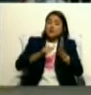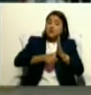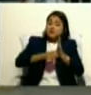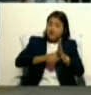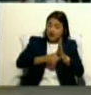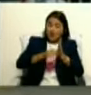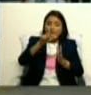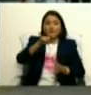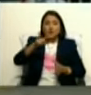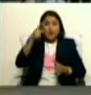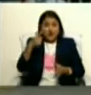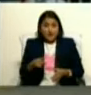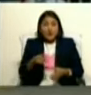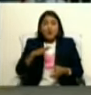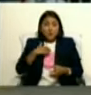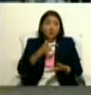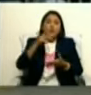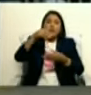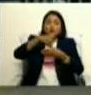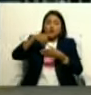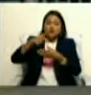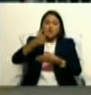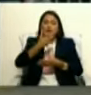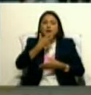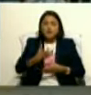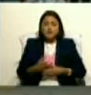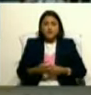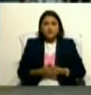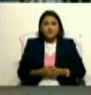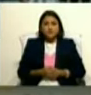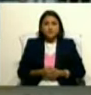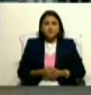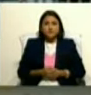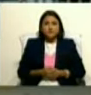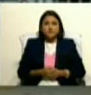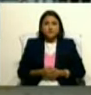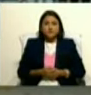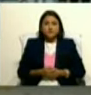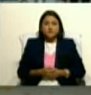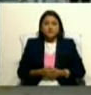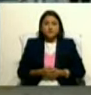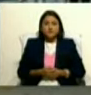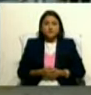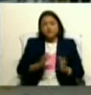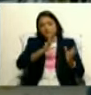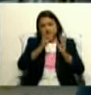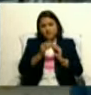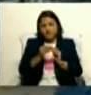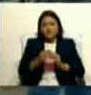al pueblo venezolano para que pueda participar en los próximos comicios electorales del próximo 3 de diciembre. Eduard Pereira, La Noticia.